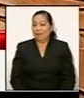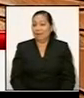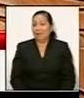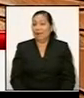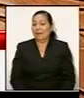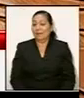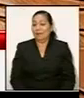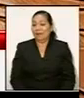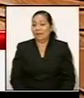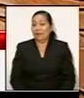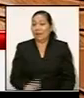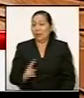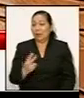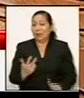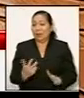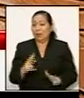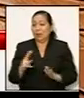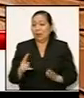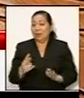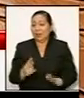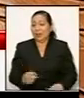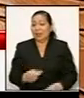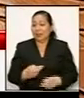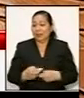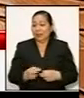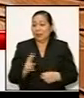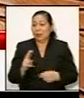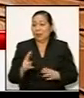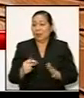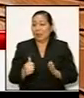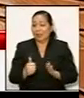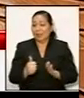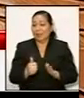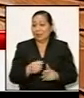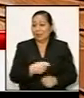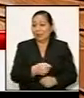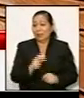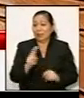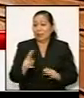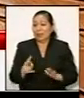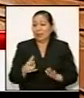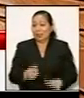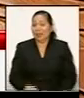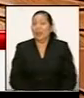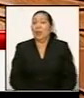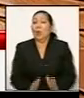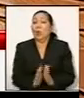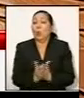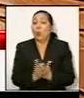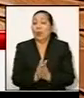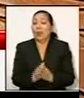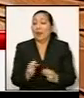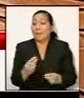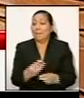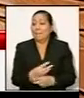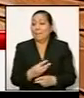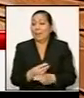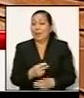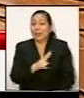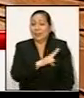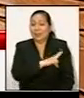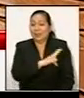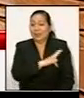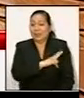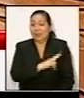educativo 2013 2017 producidos en el 2016 distribuidos en el 2017 el cuaderno de trabajo de matemáticas 2º grado